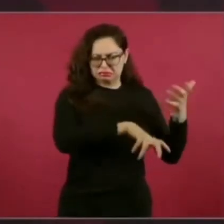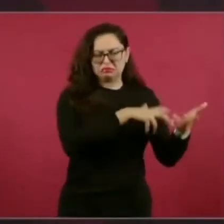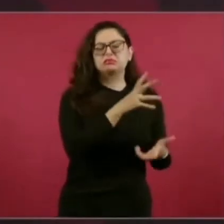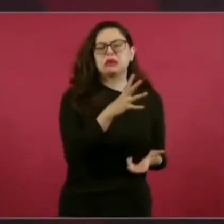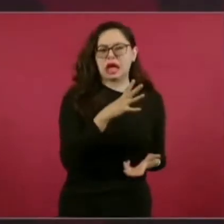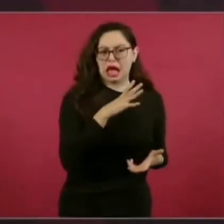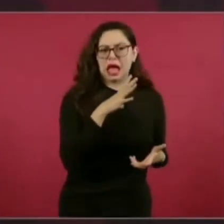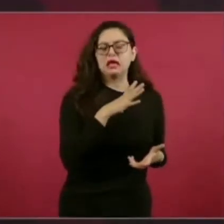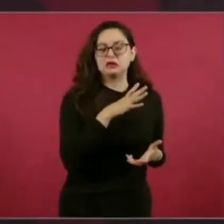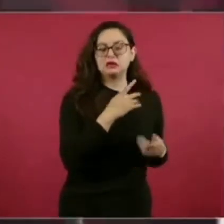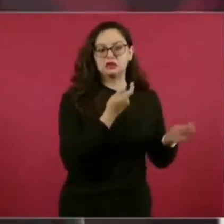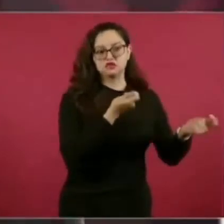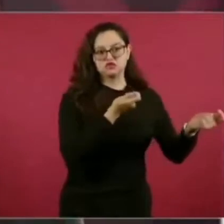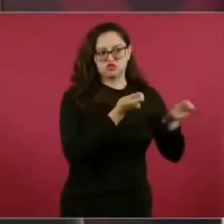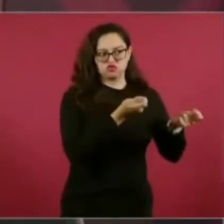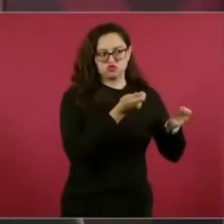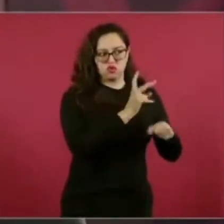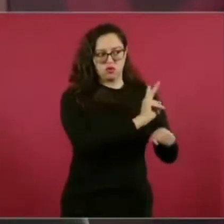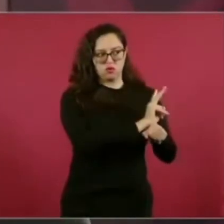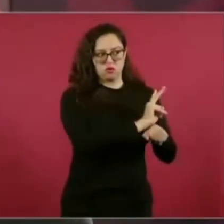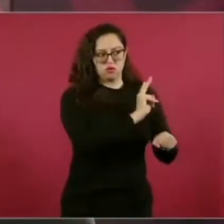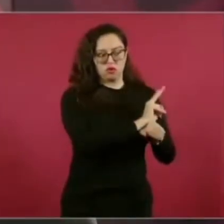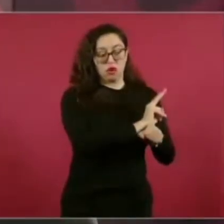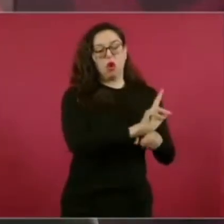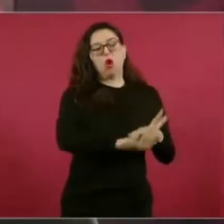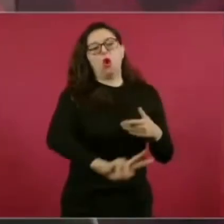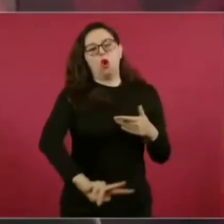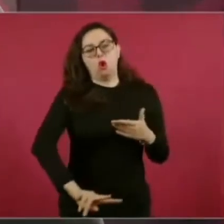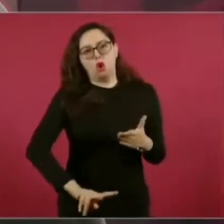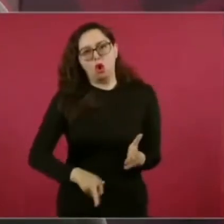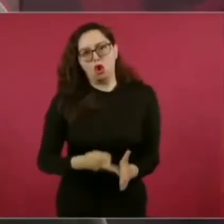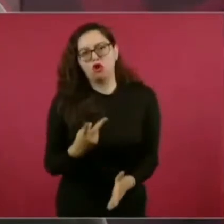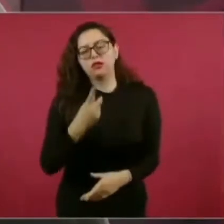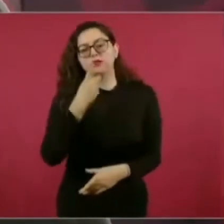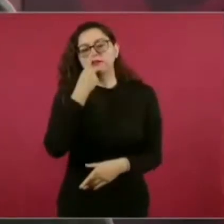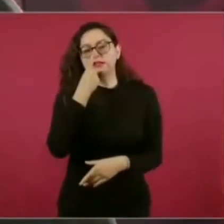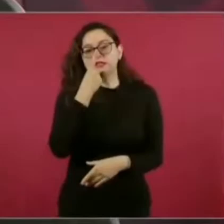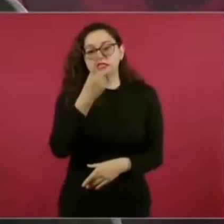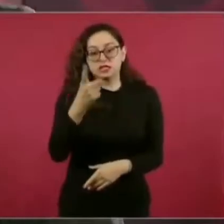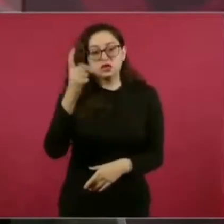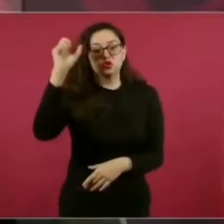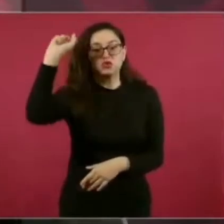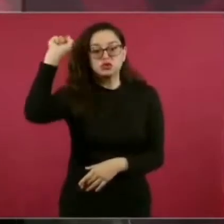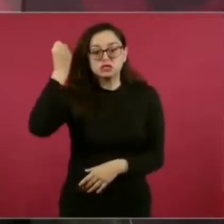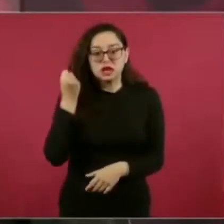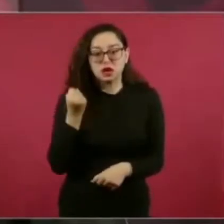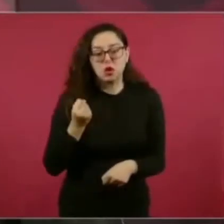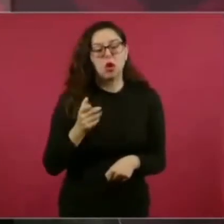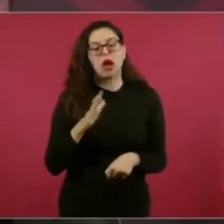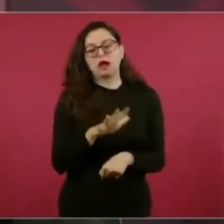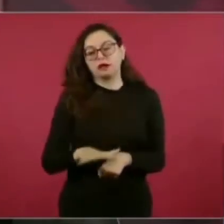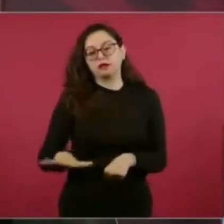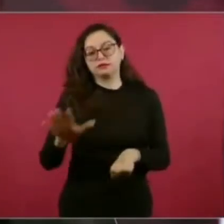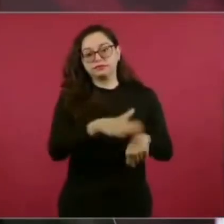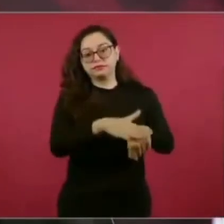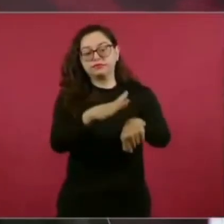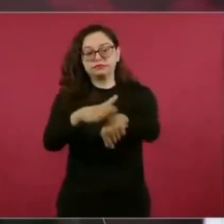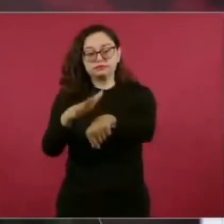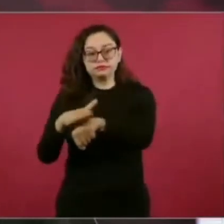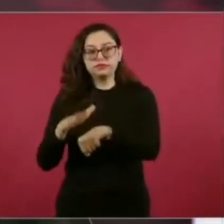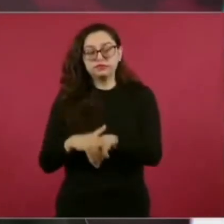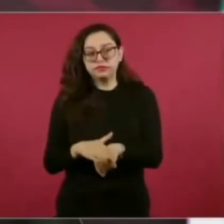para decirle a los ciudadanos de Sinaloa que estamos